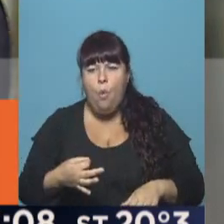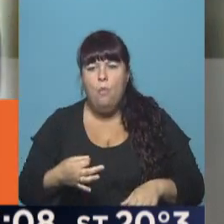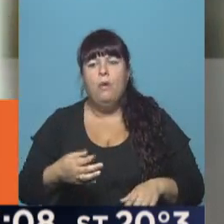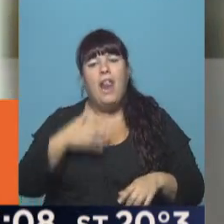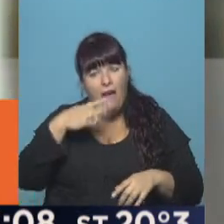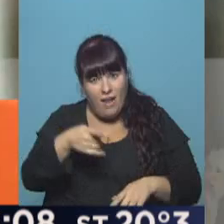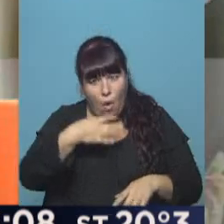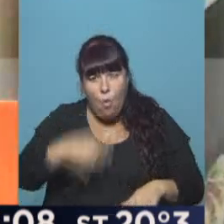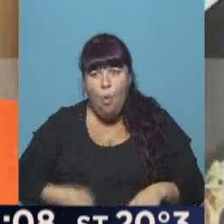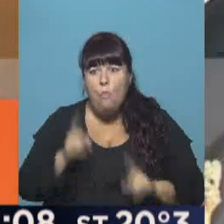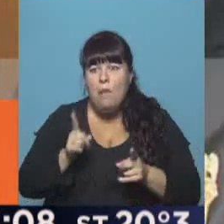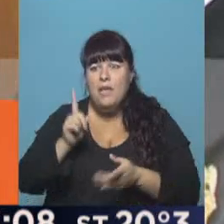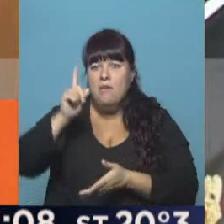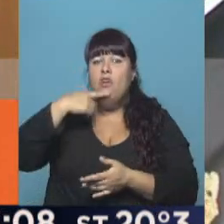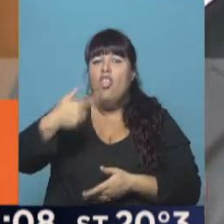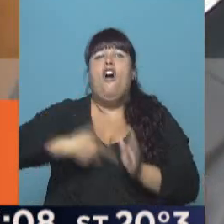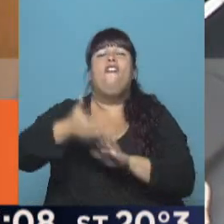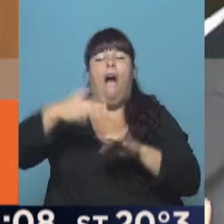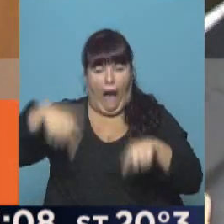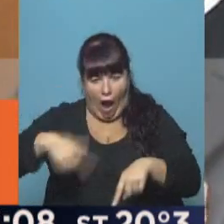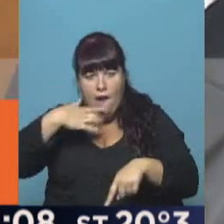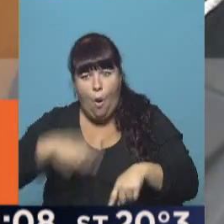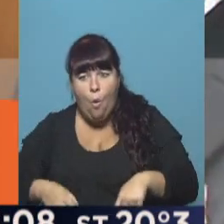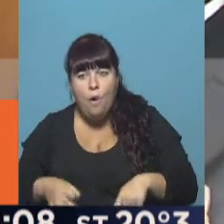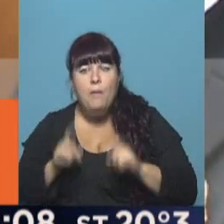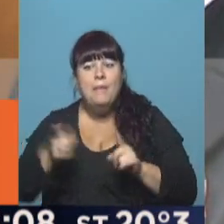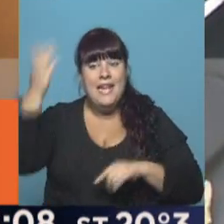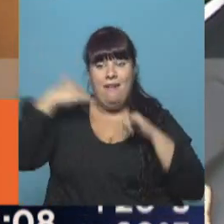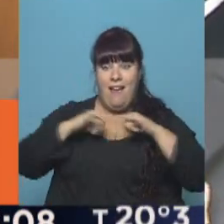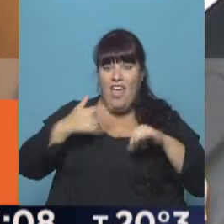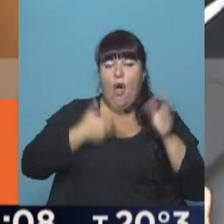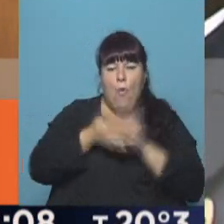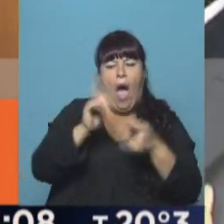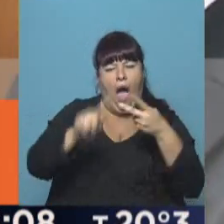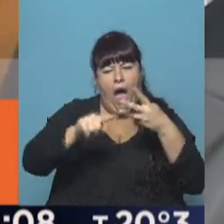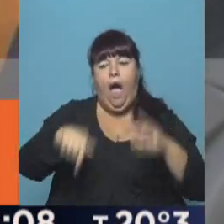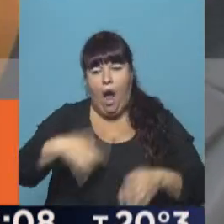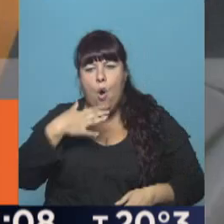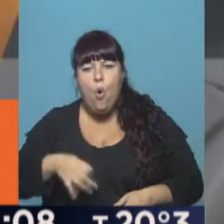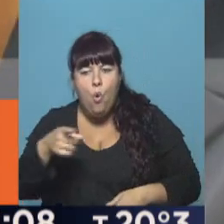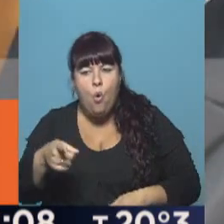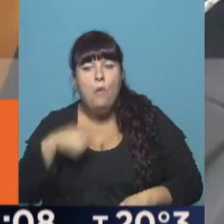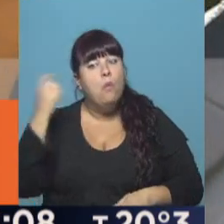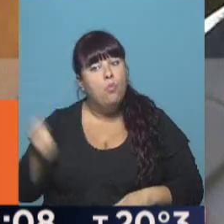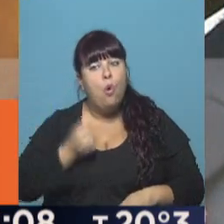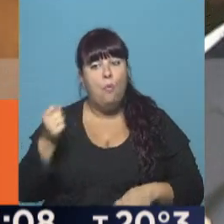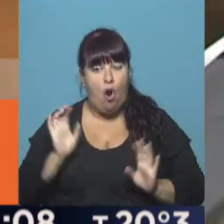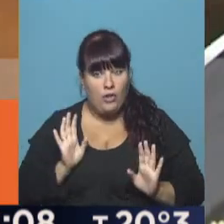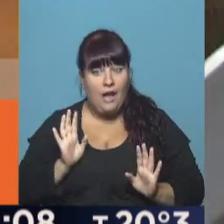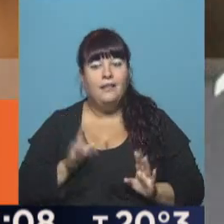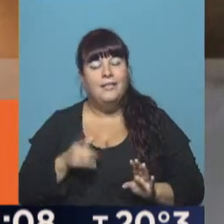que está cumpliendo con lo que había afirmado que iba a hacer. Está haciendo lo que dijo que iba a hacer. Este es un punto de especial importancia porque le